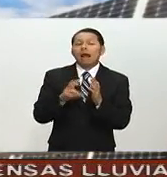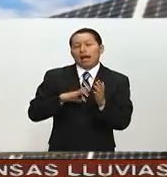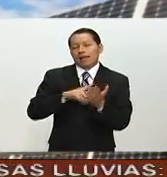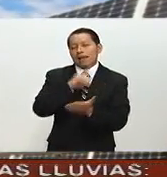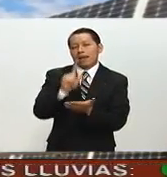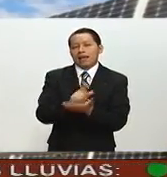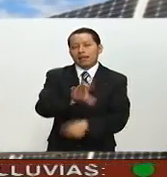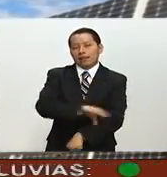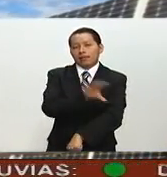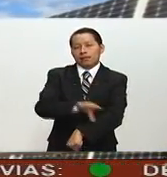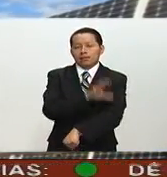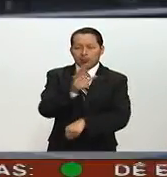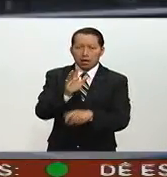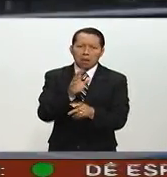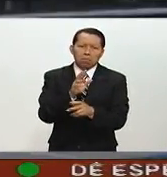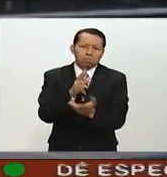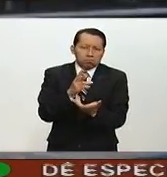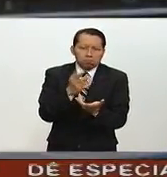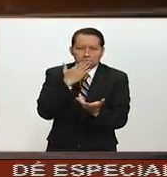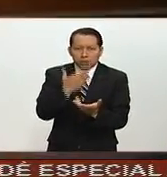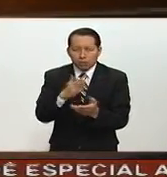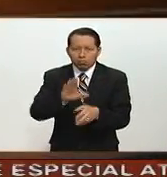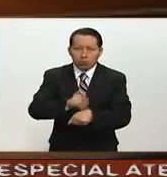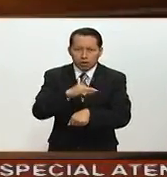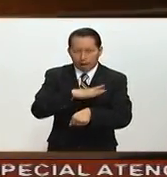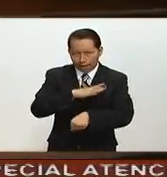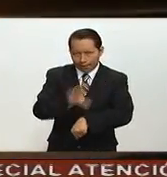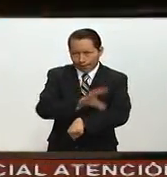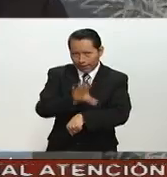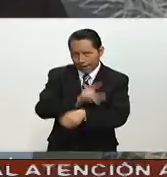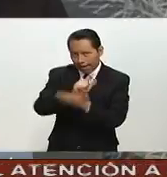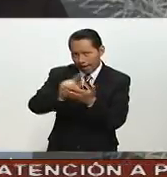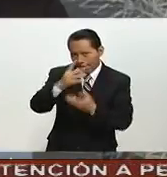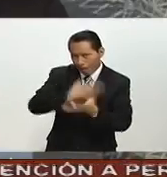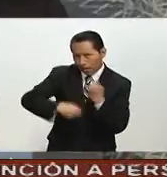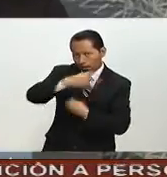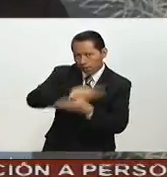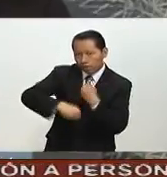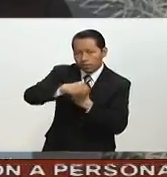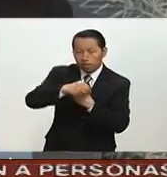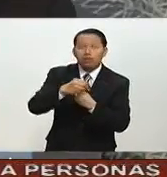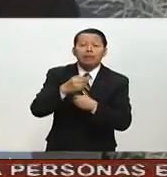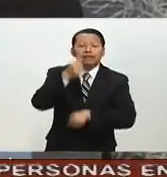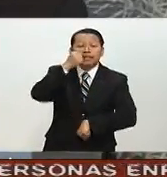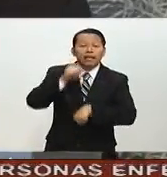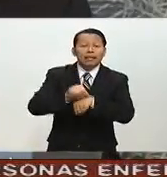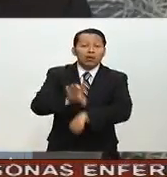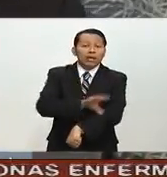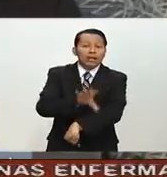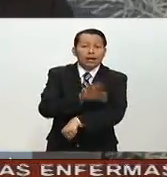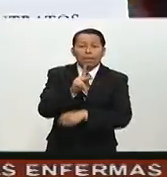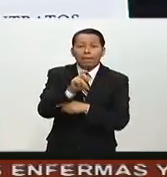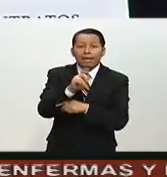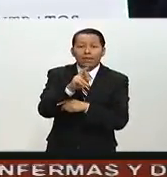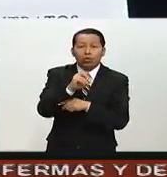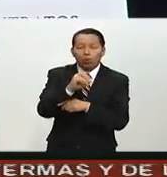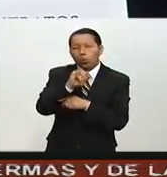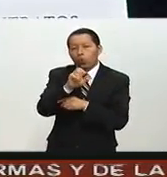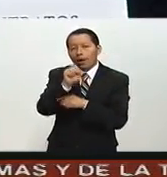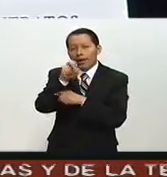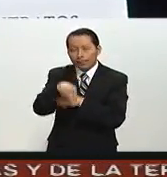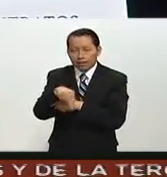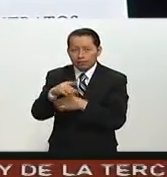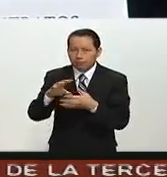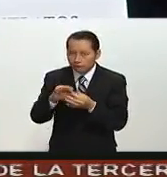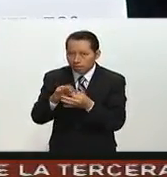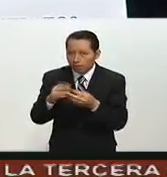ya está dando resultados al fomentar decididamente las energías limpias. Así lo afirmó el secretario de Energía, Pedro Joaquín Caldwell, durante